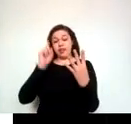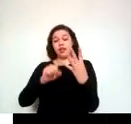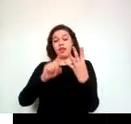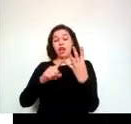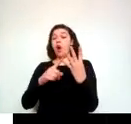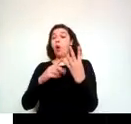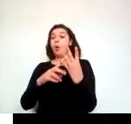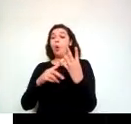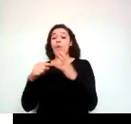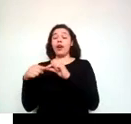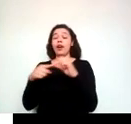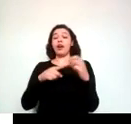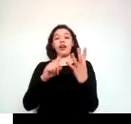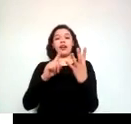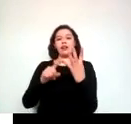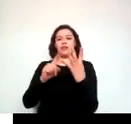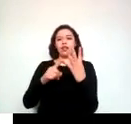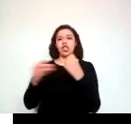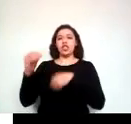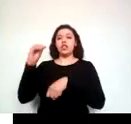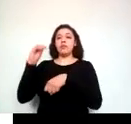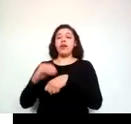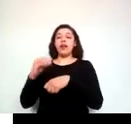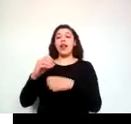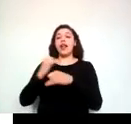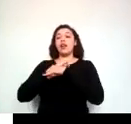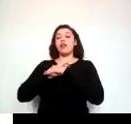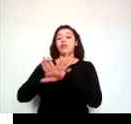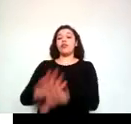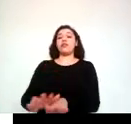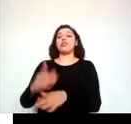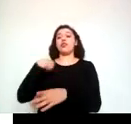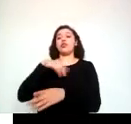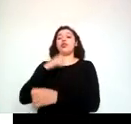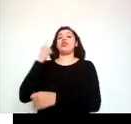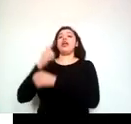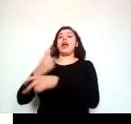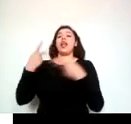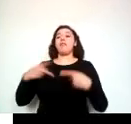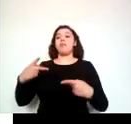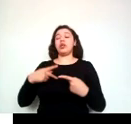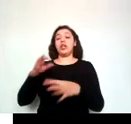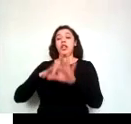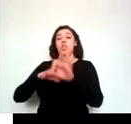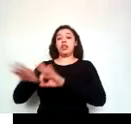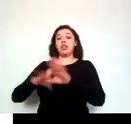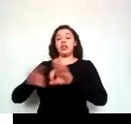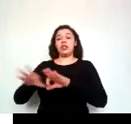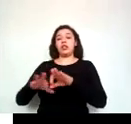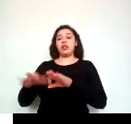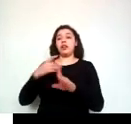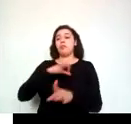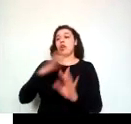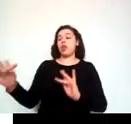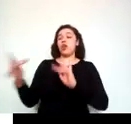guía se establecen todos los datos que nos permiten identificar al colaborador y que nos permiten vincularlo